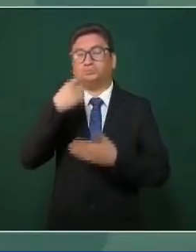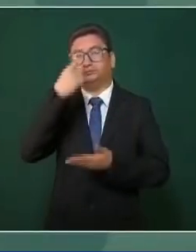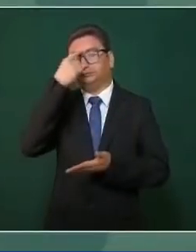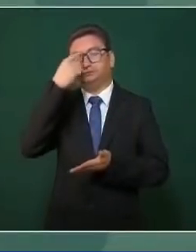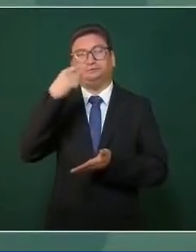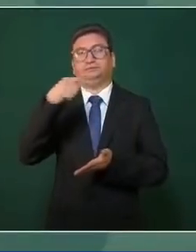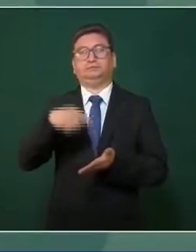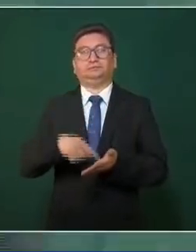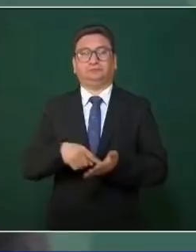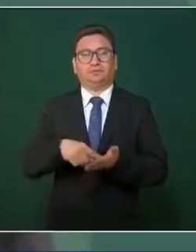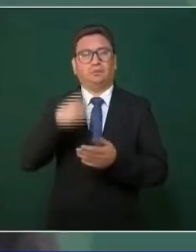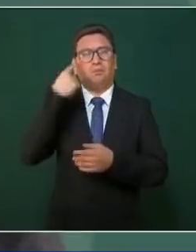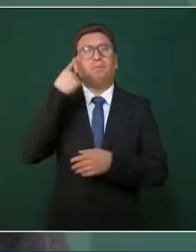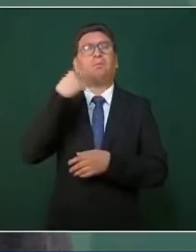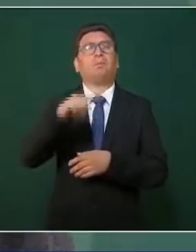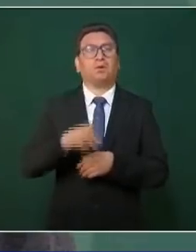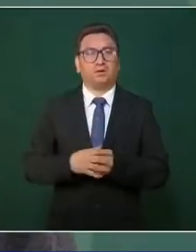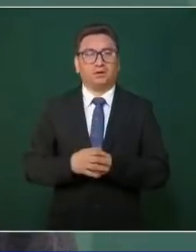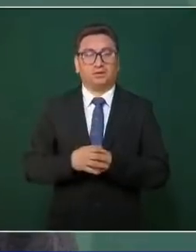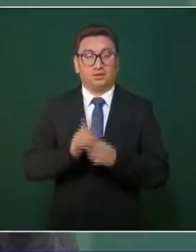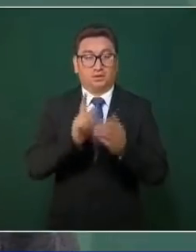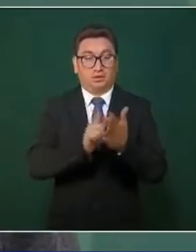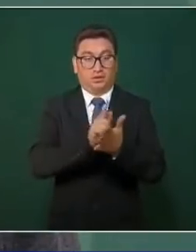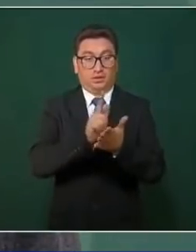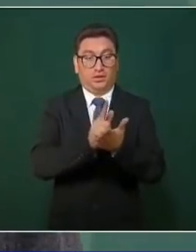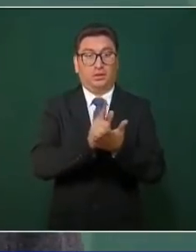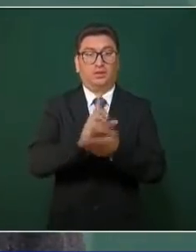Para legalizar